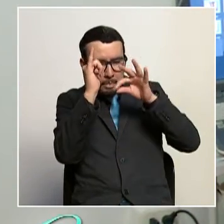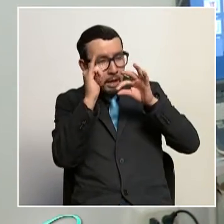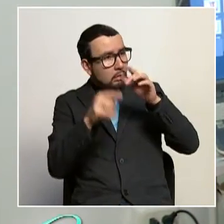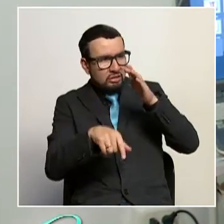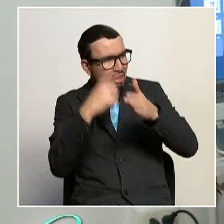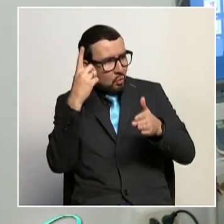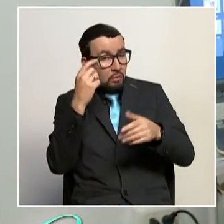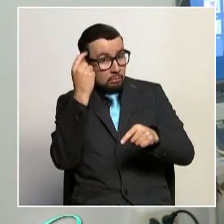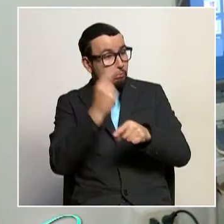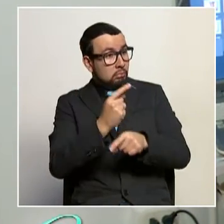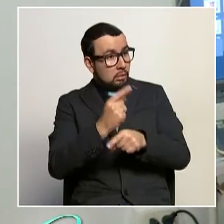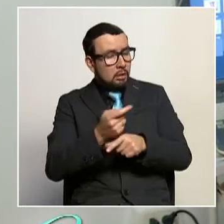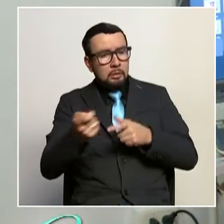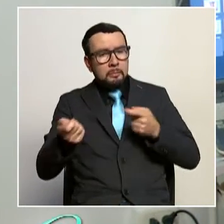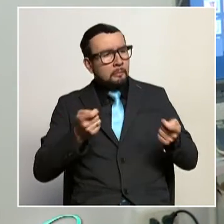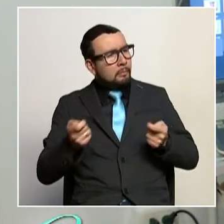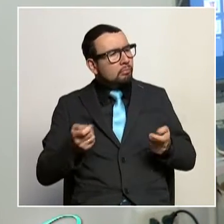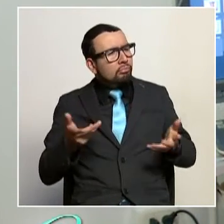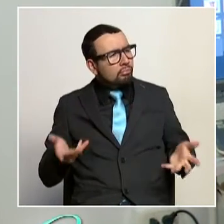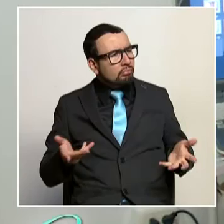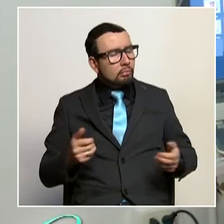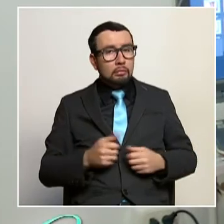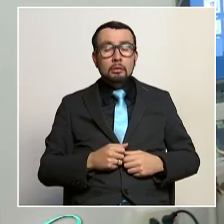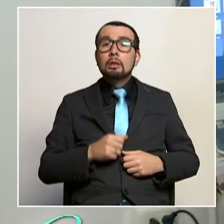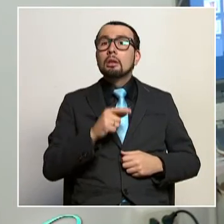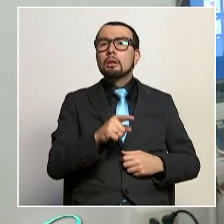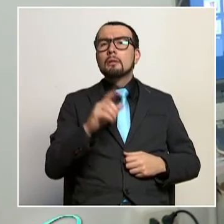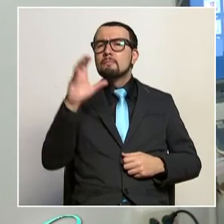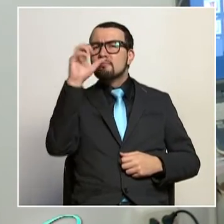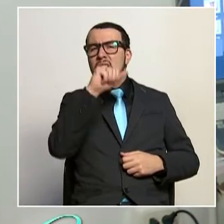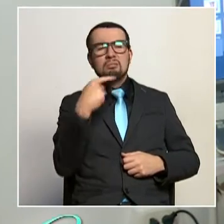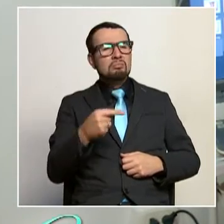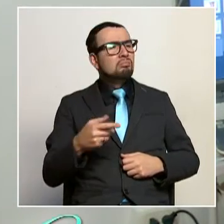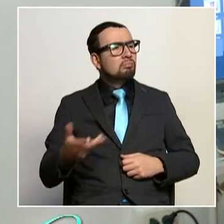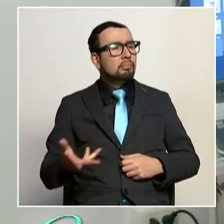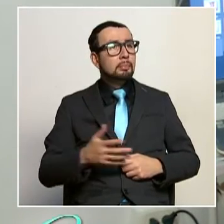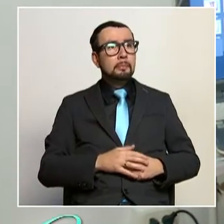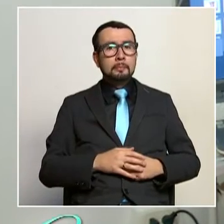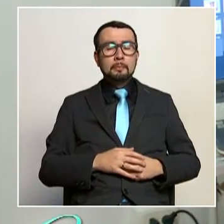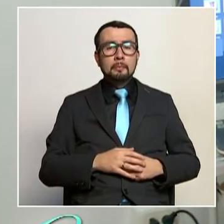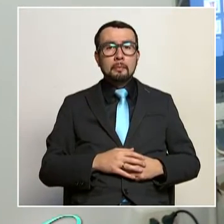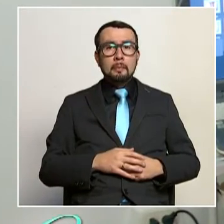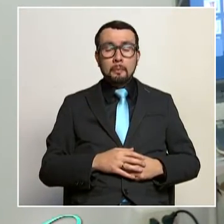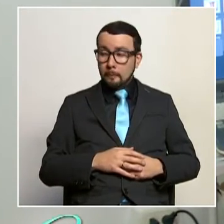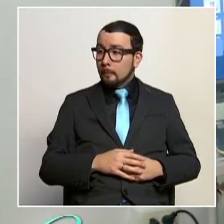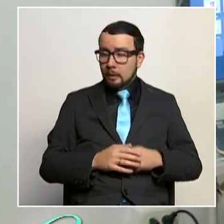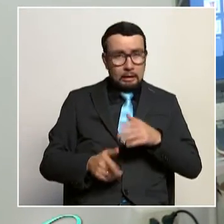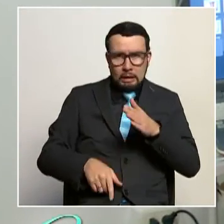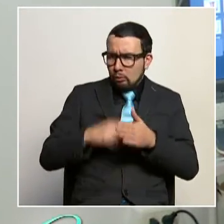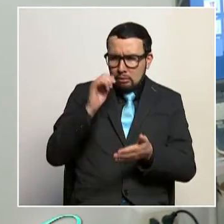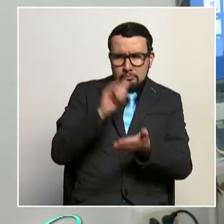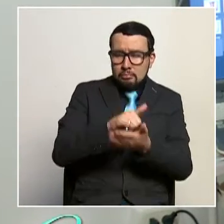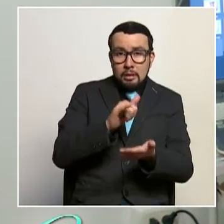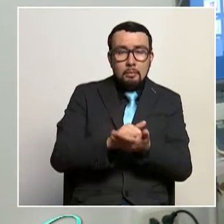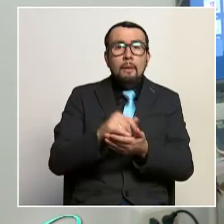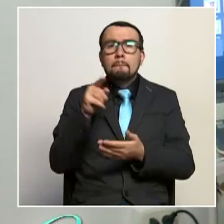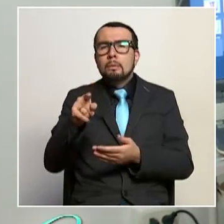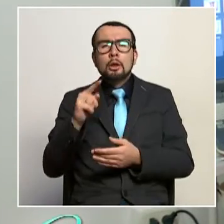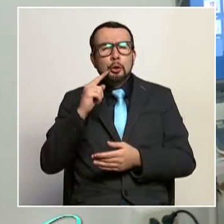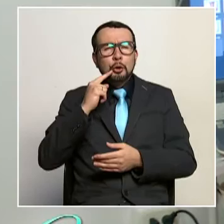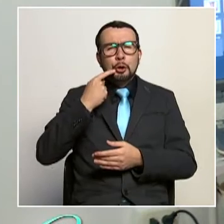y la ecografía transvaginal. ¿Y qué es lo que se detecta? Si realmente en ese momento lo que aplicamos es un